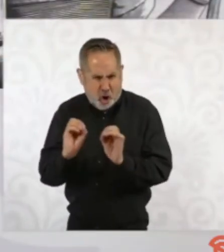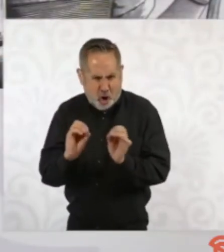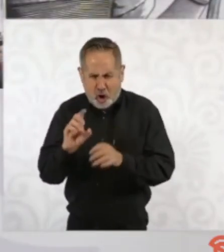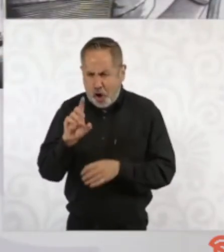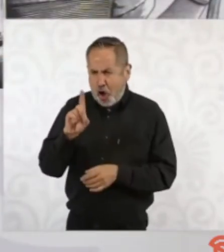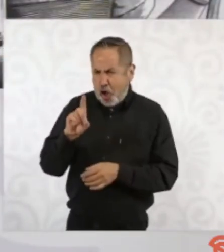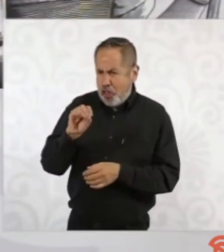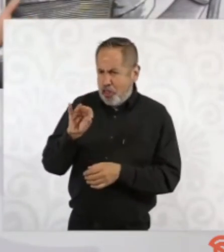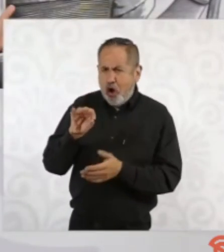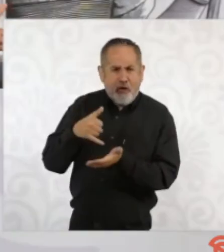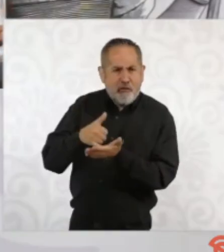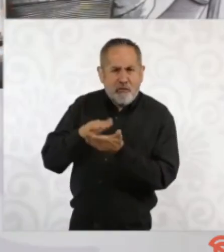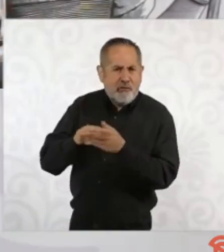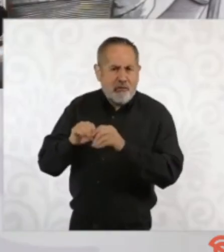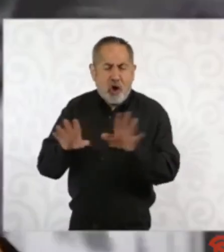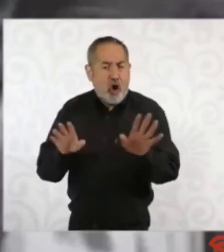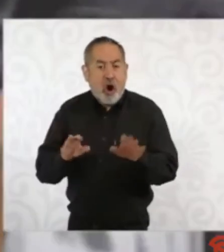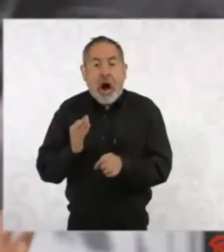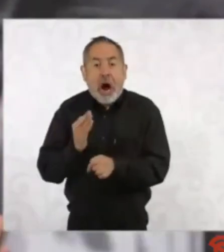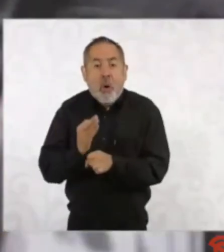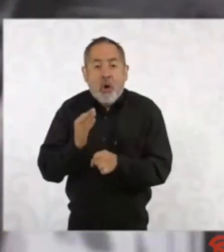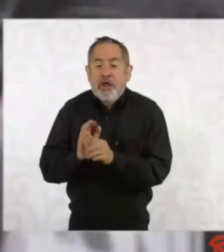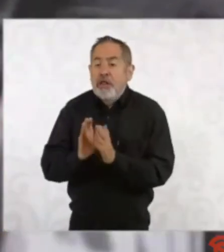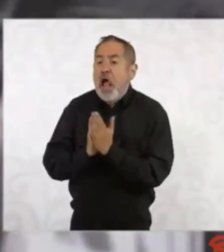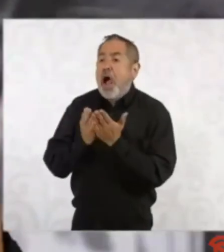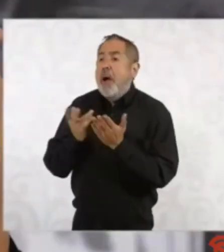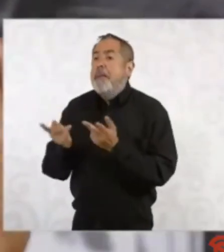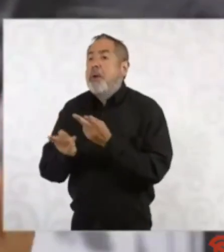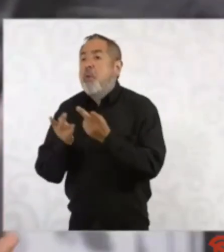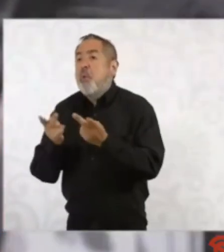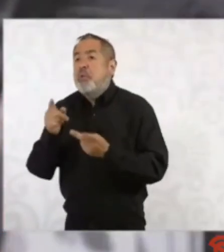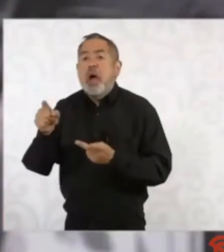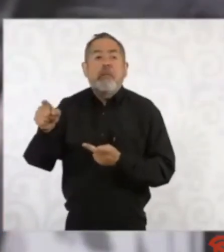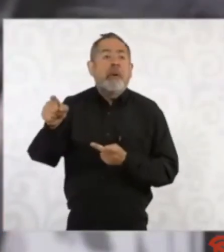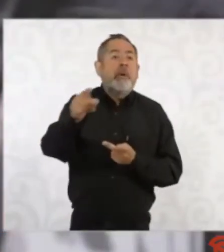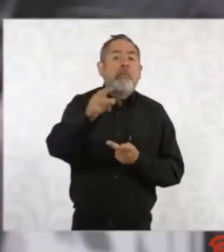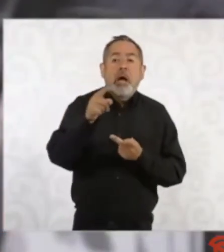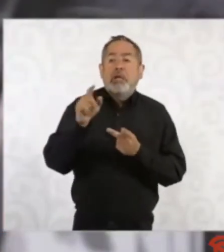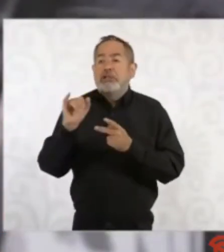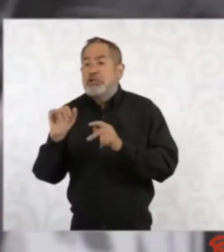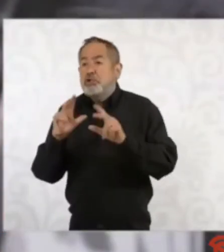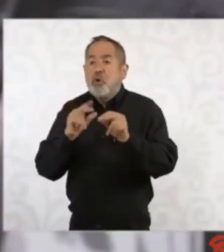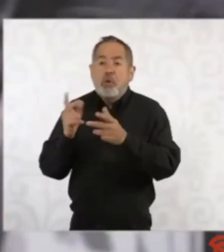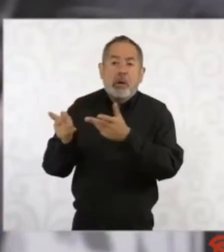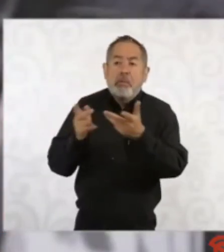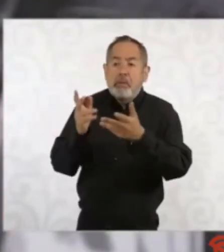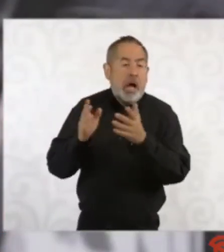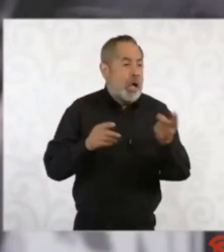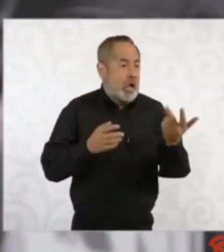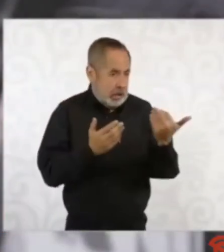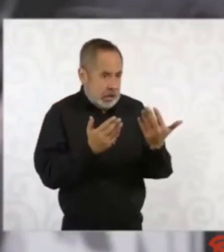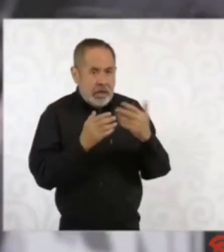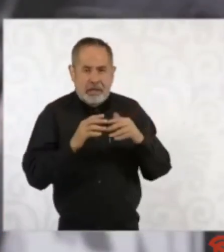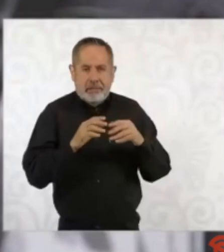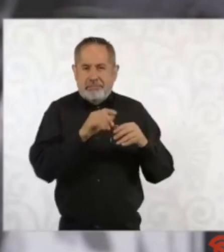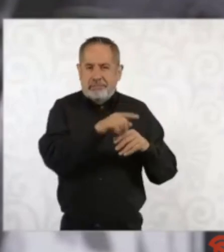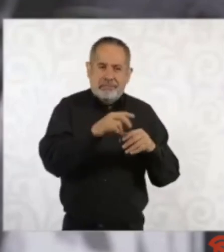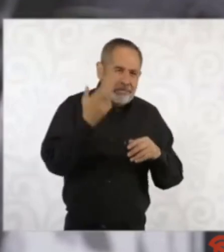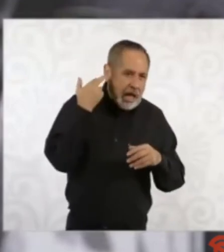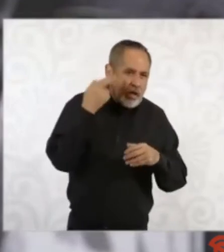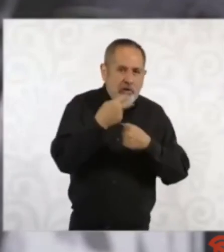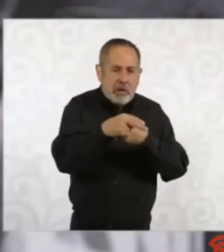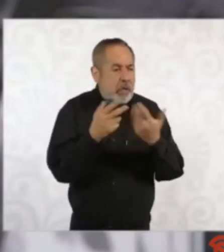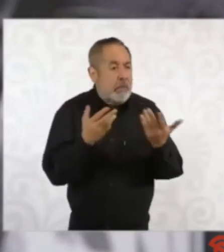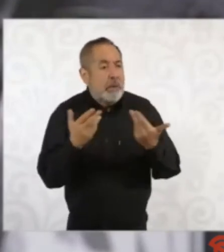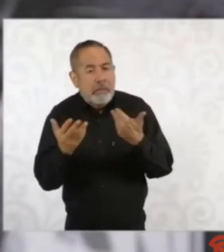la Federación, están abiertos a la ciudadanía, a las concesionarias. Y